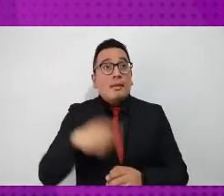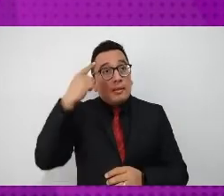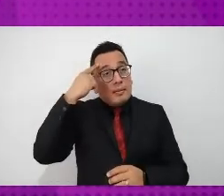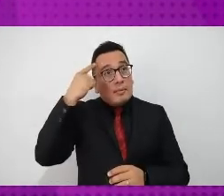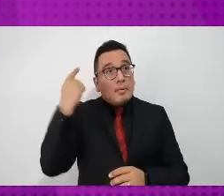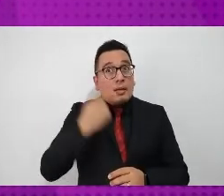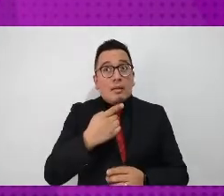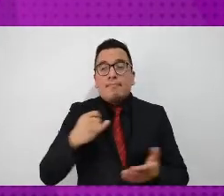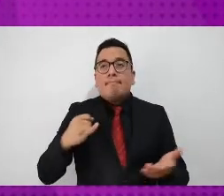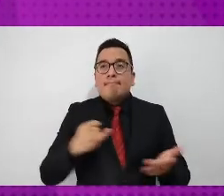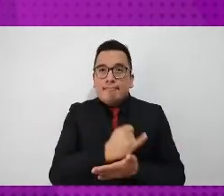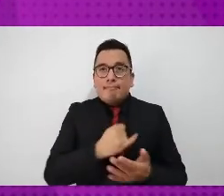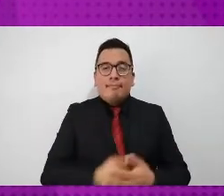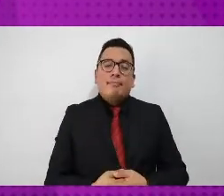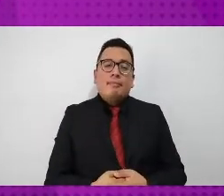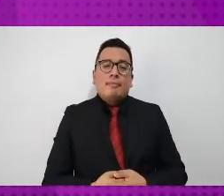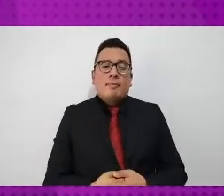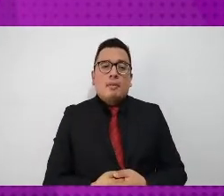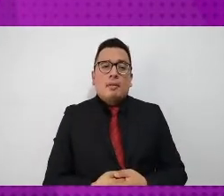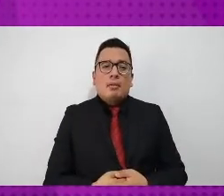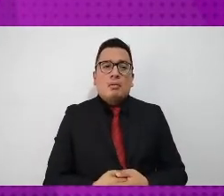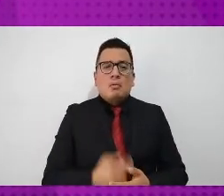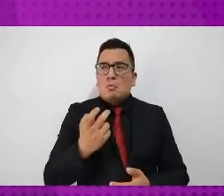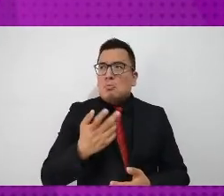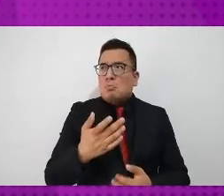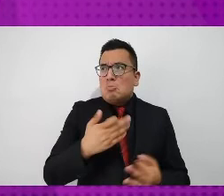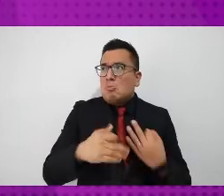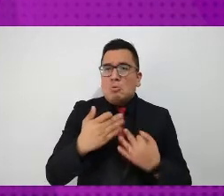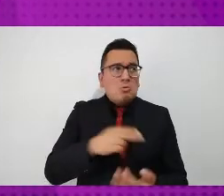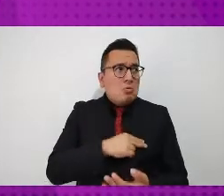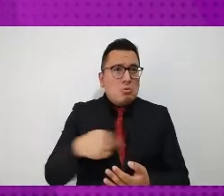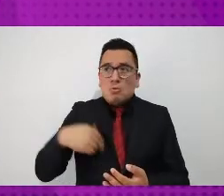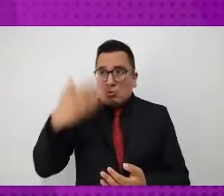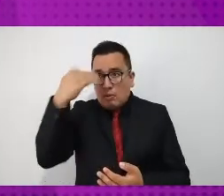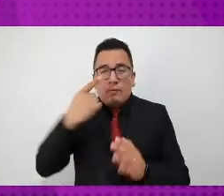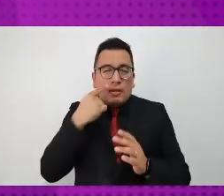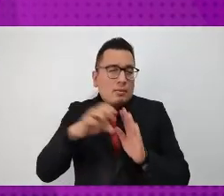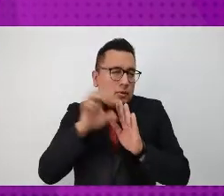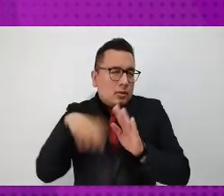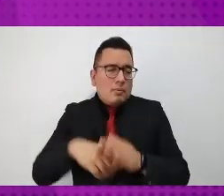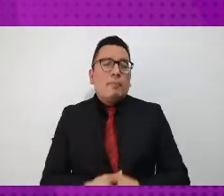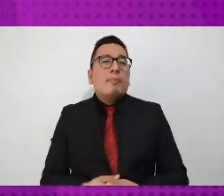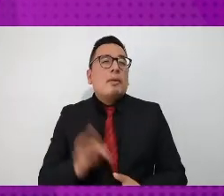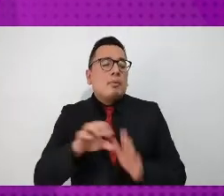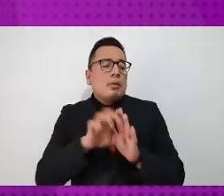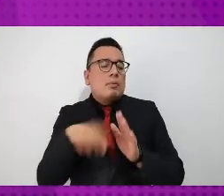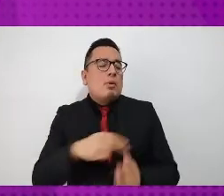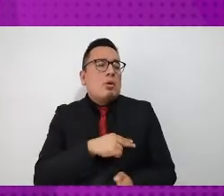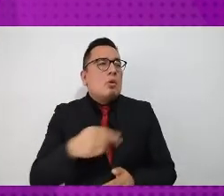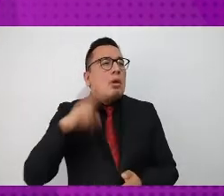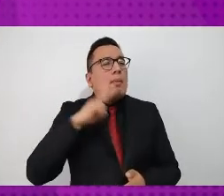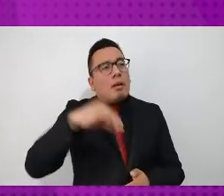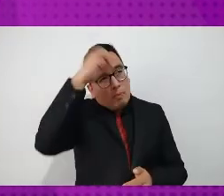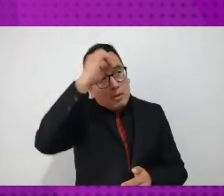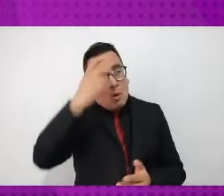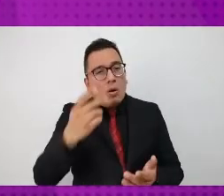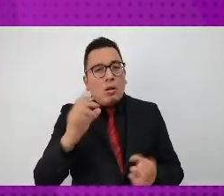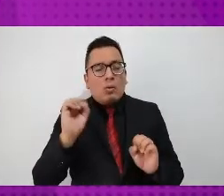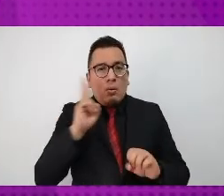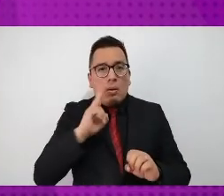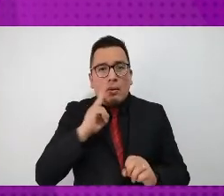proceso de toma de decisiones y como lo veríamos qué pasaría si para ejercicios como consulta popular